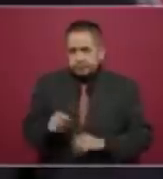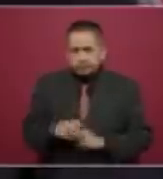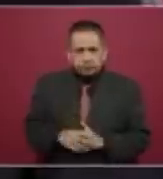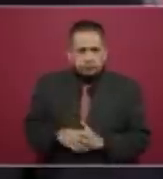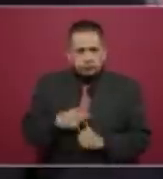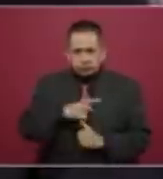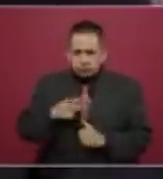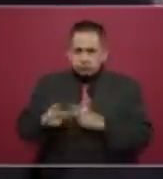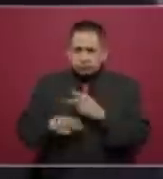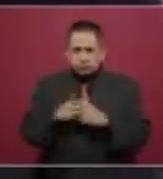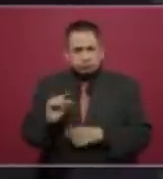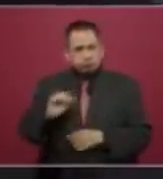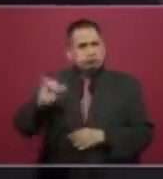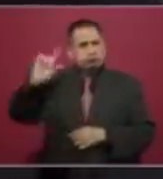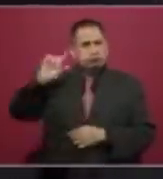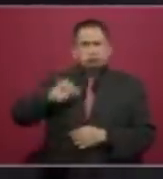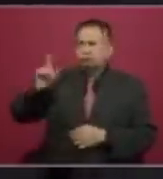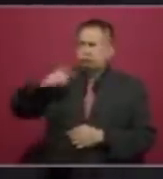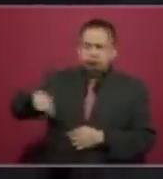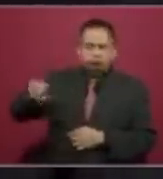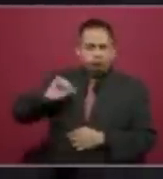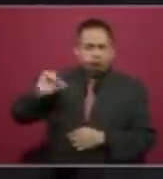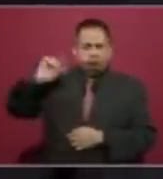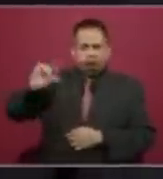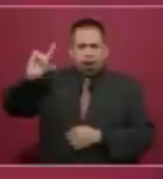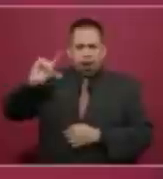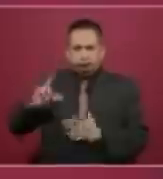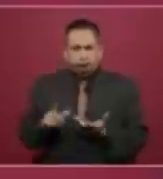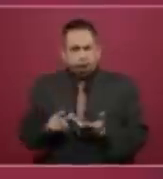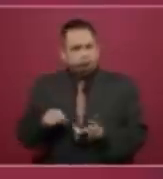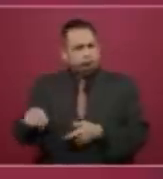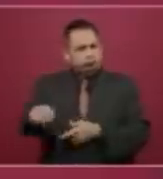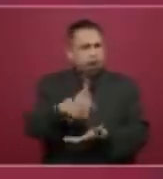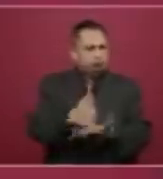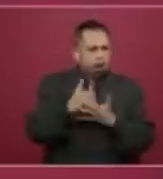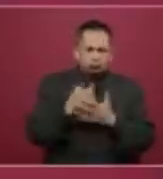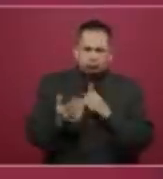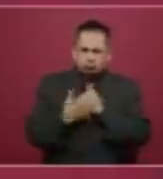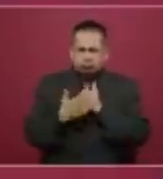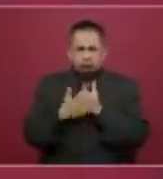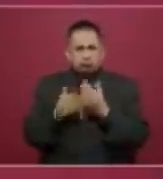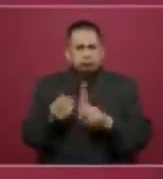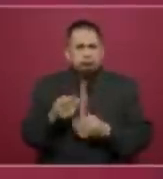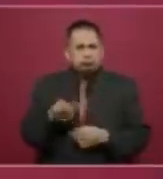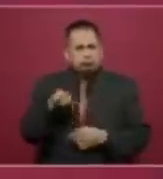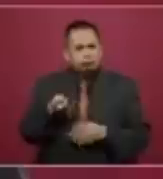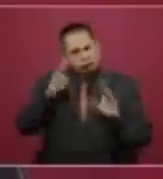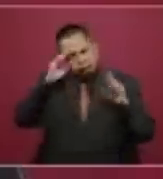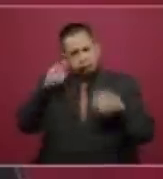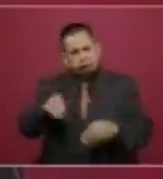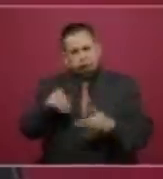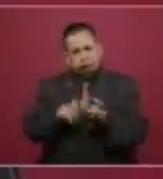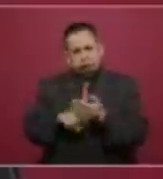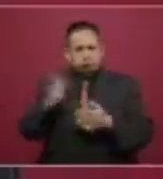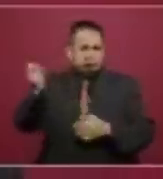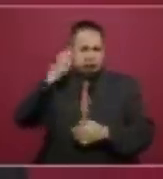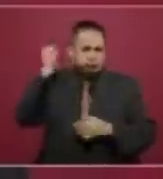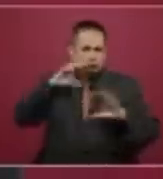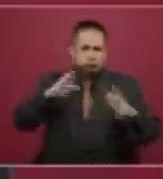tenemos que ser profesionales y ustedes nos ayudan mucho en estas